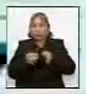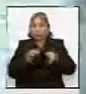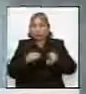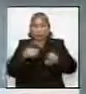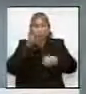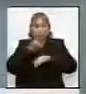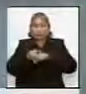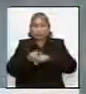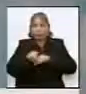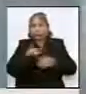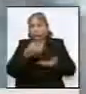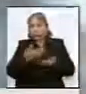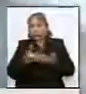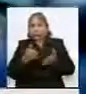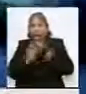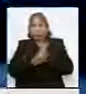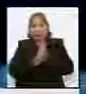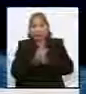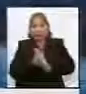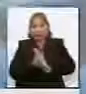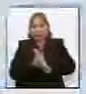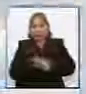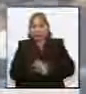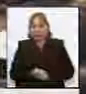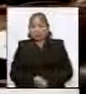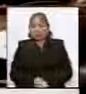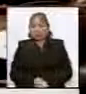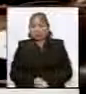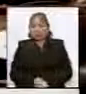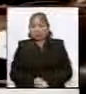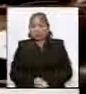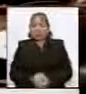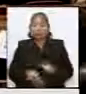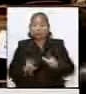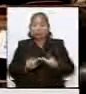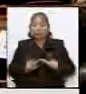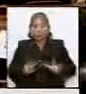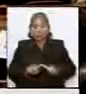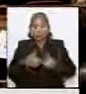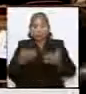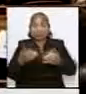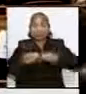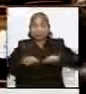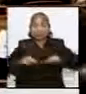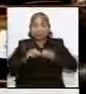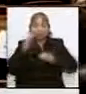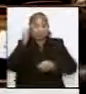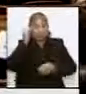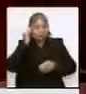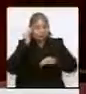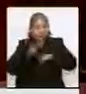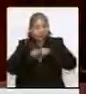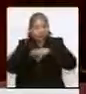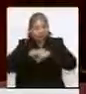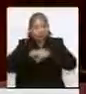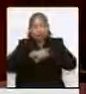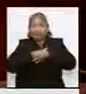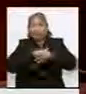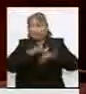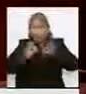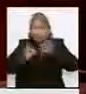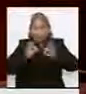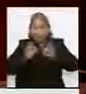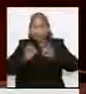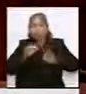violadores de acceso público y gratuito. Espacios como el Parlamento sirven para analizar el esfuerzo que realizan las mujeres en los